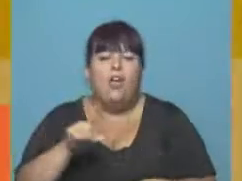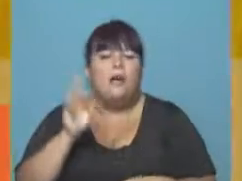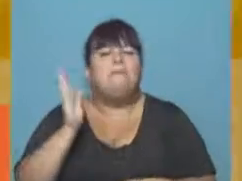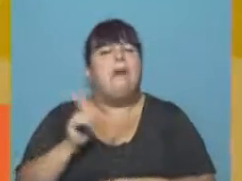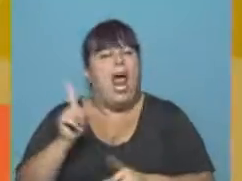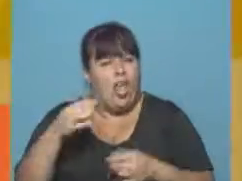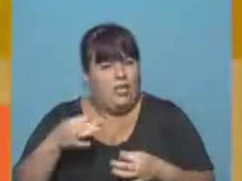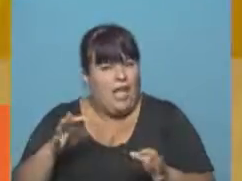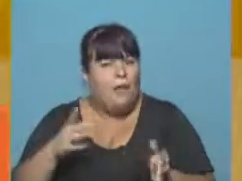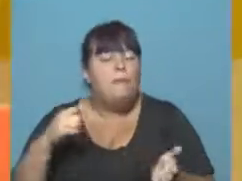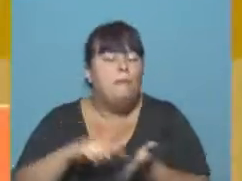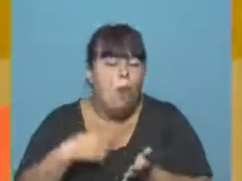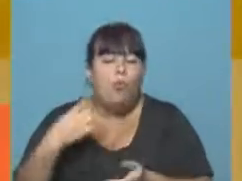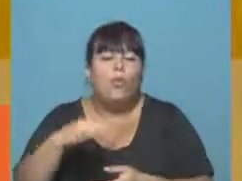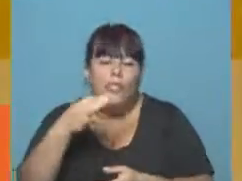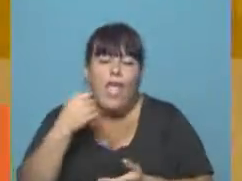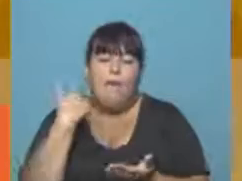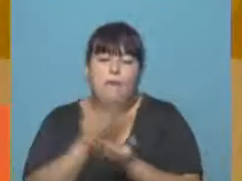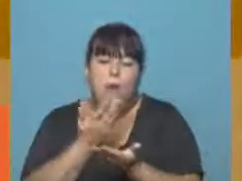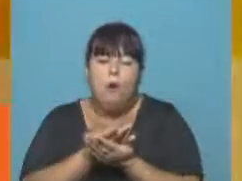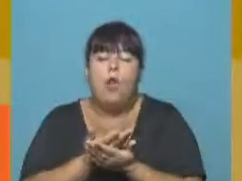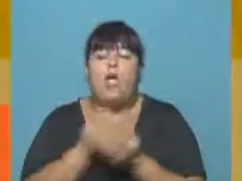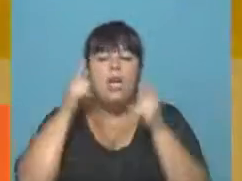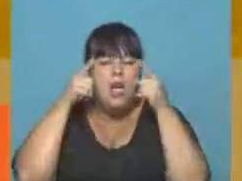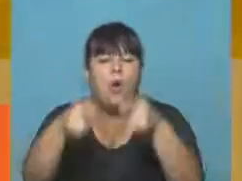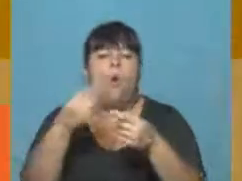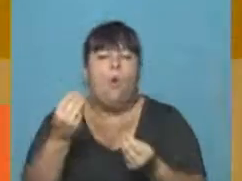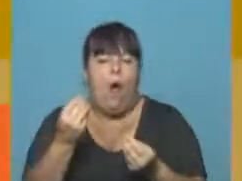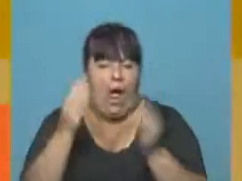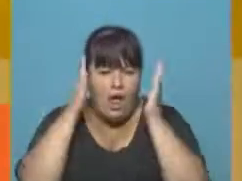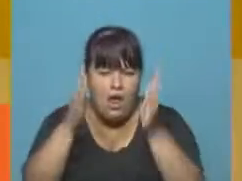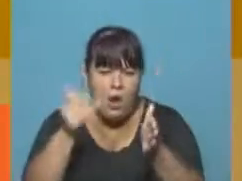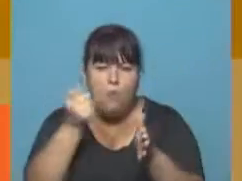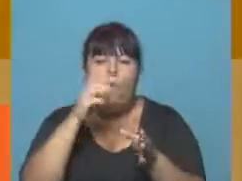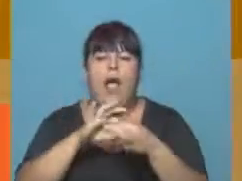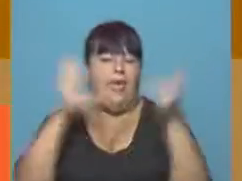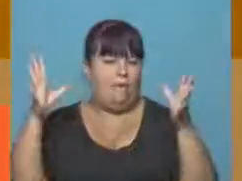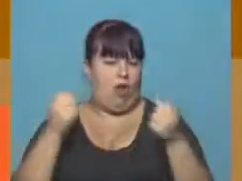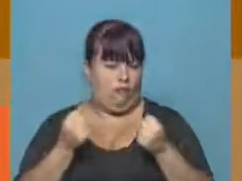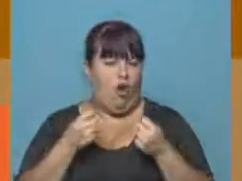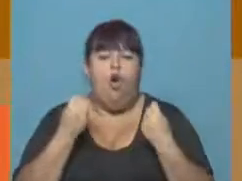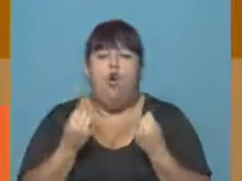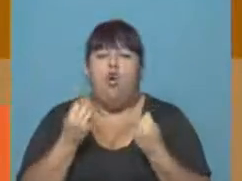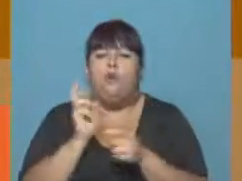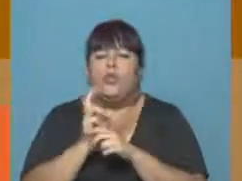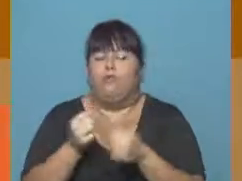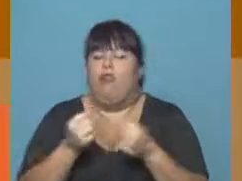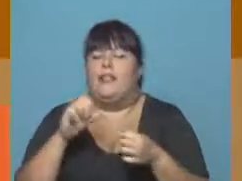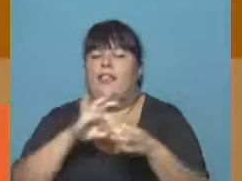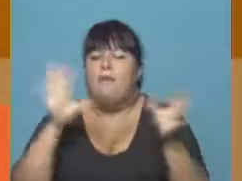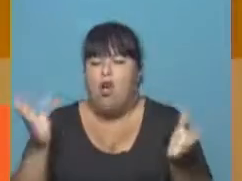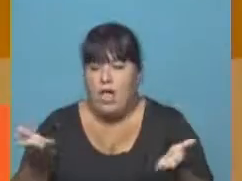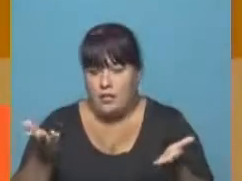malo. El tema que hay que poner sobre la mesa, ¿cuál es el objetivo? El objetivo es consolidar una democracia. ¿Cómo se consolida una